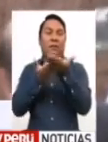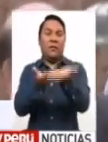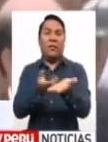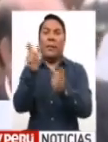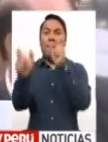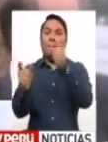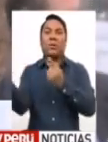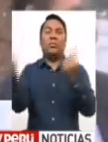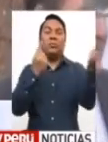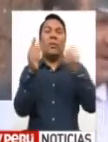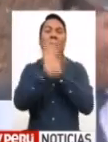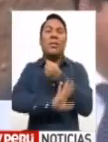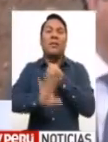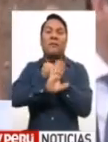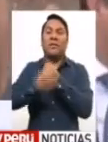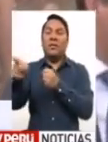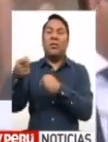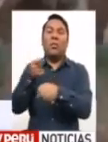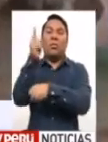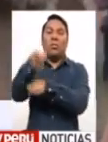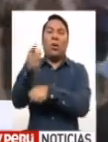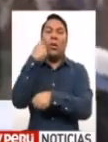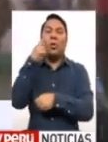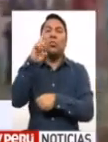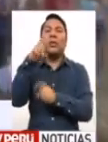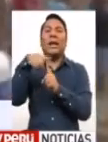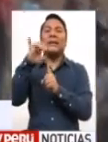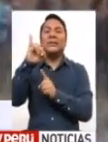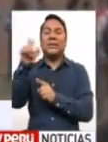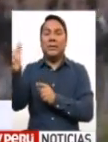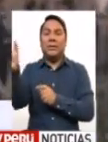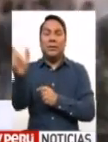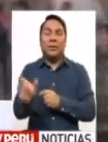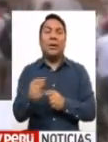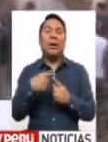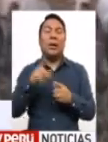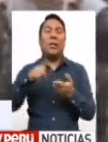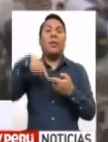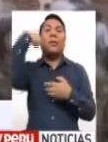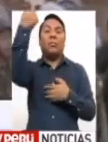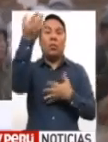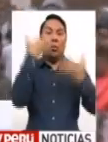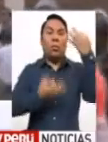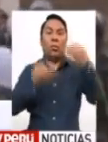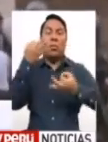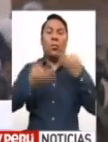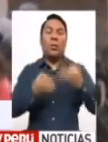civil y la defensa del acusado Daniel Urresti. La próxima sesión del juicio